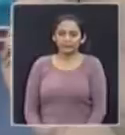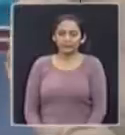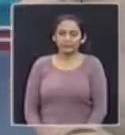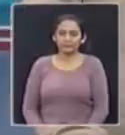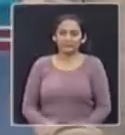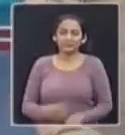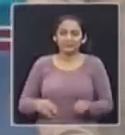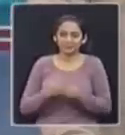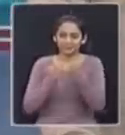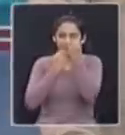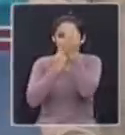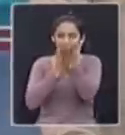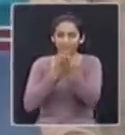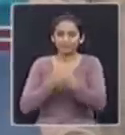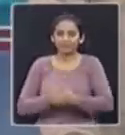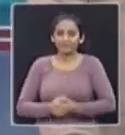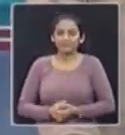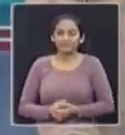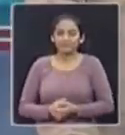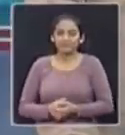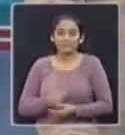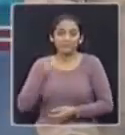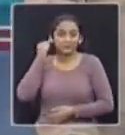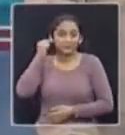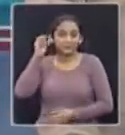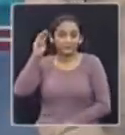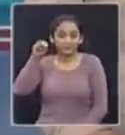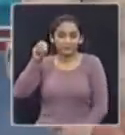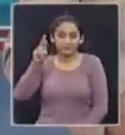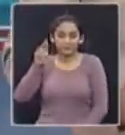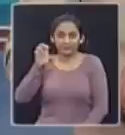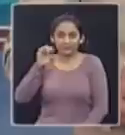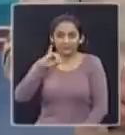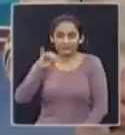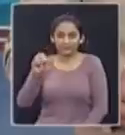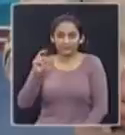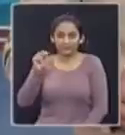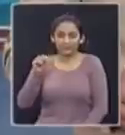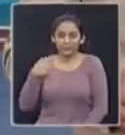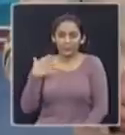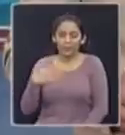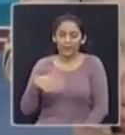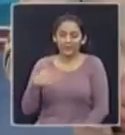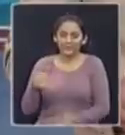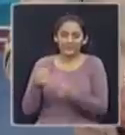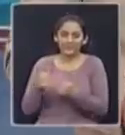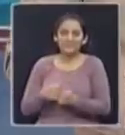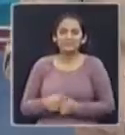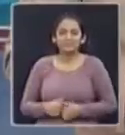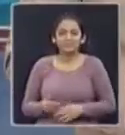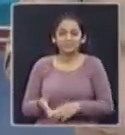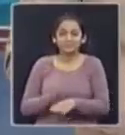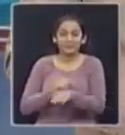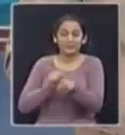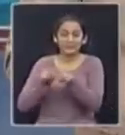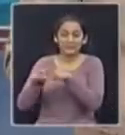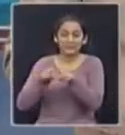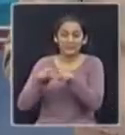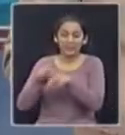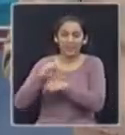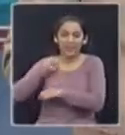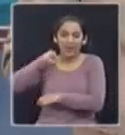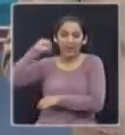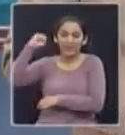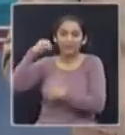Estamos de vuelta, amigos, con más información. Glenda Morejone, nombre que empieza a lucir en el atletismo mundial, consiguió la medalla de oro en el campeonato